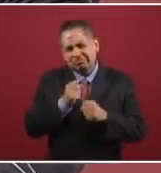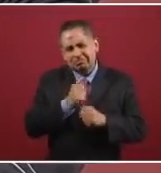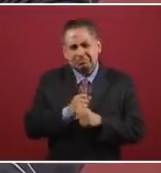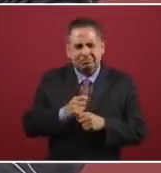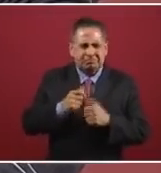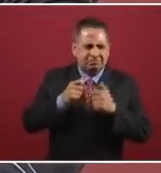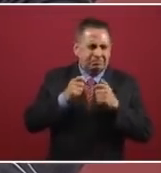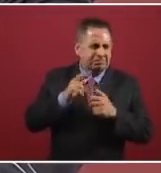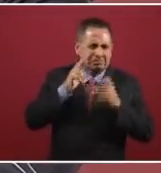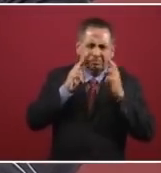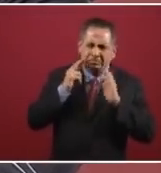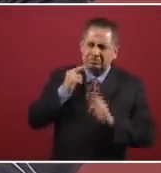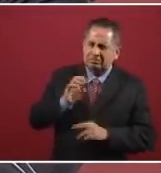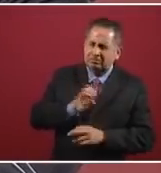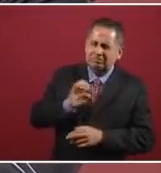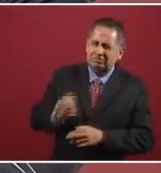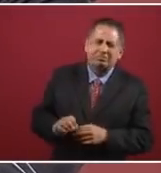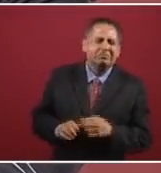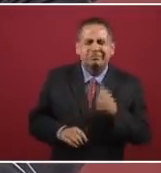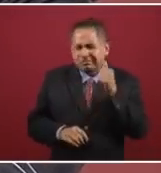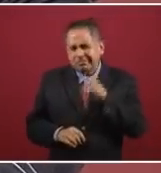racismo.